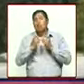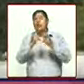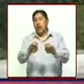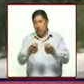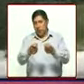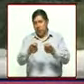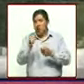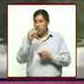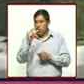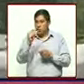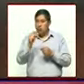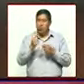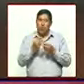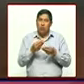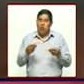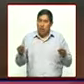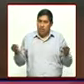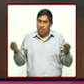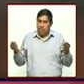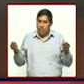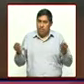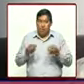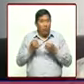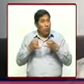donaciones y un poco de víveres.